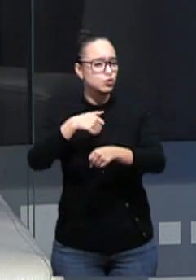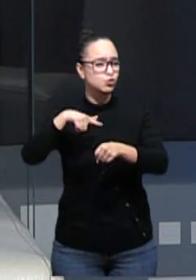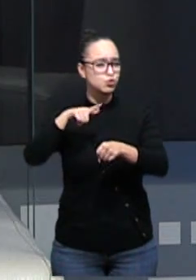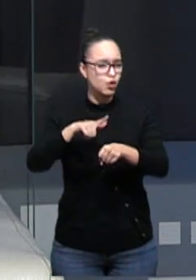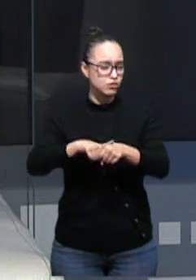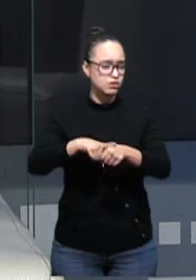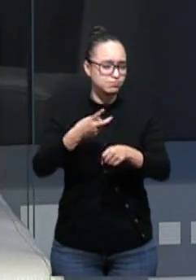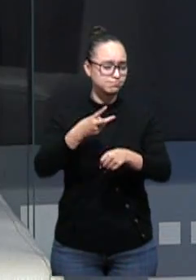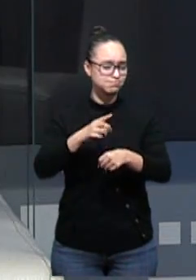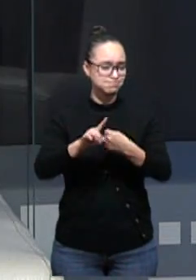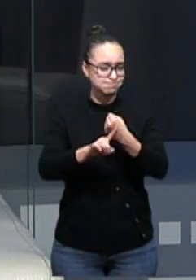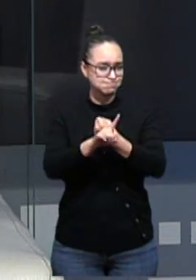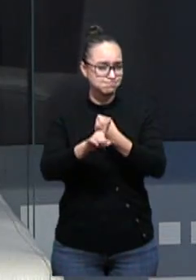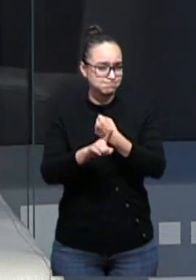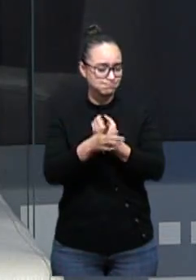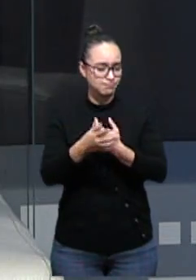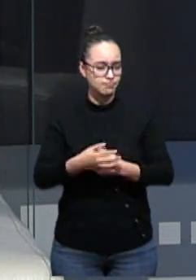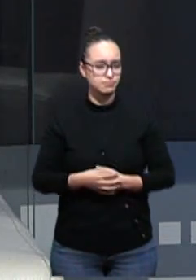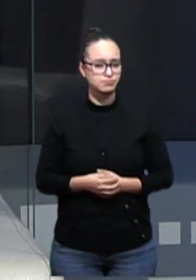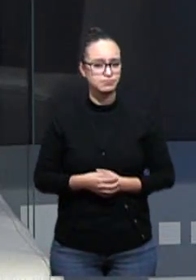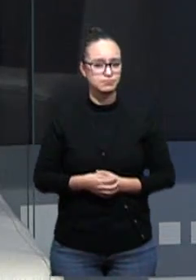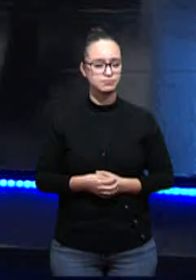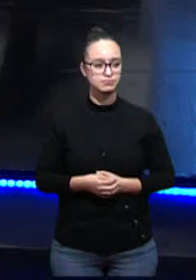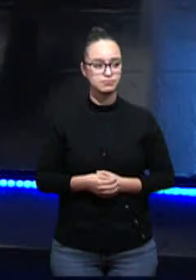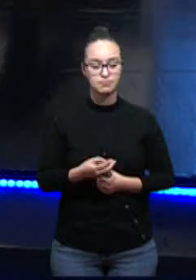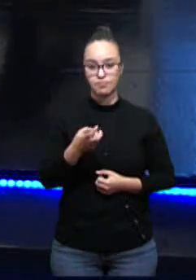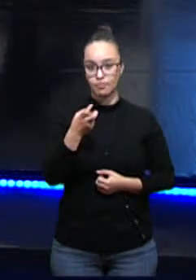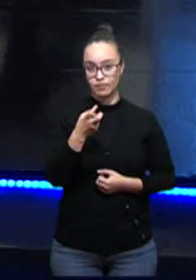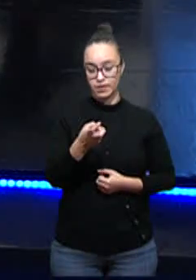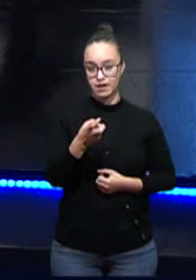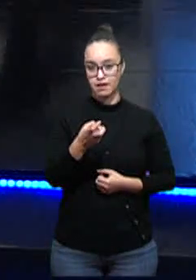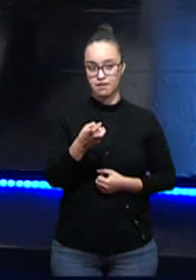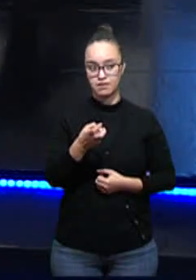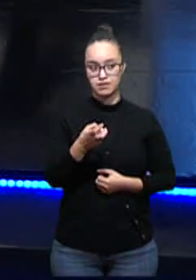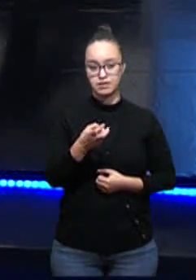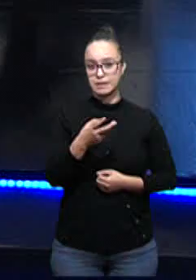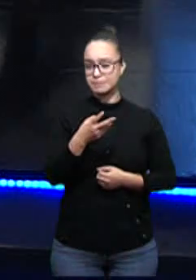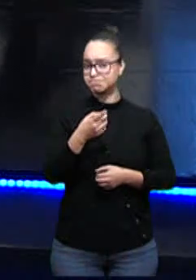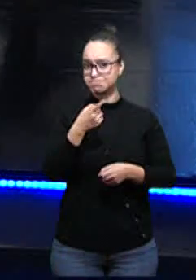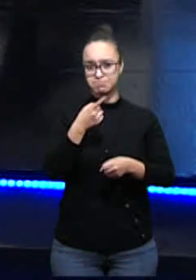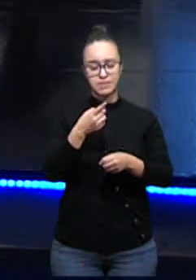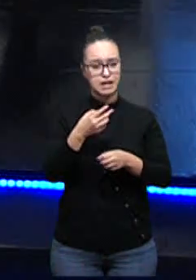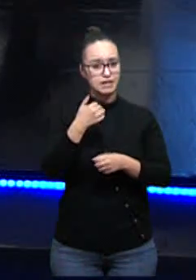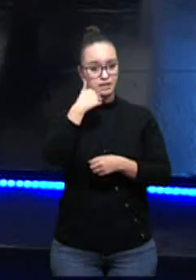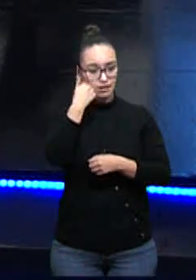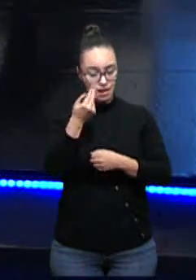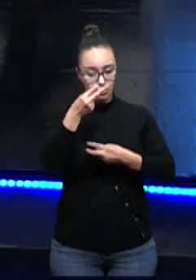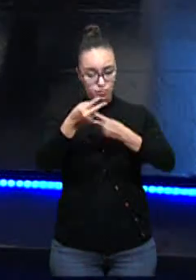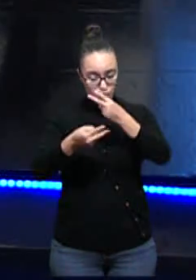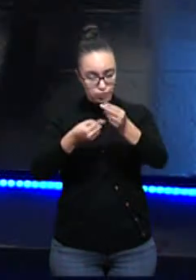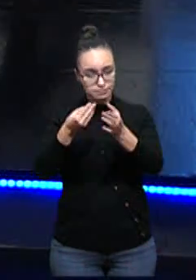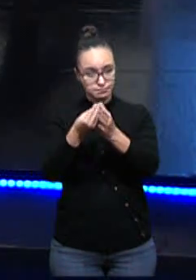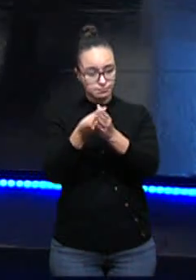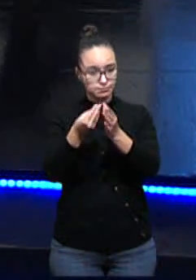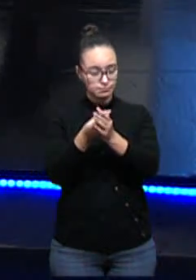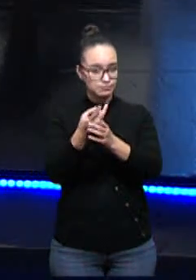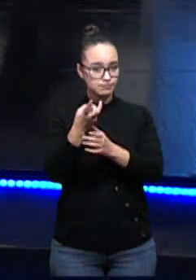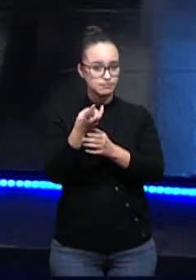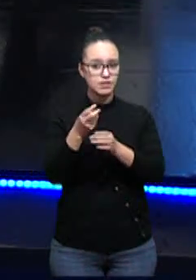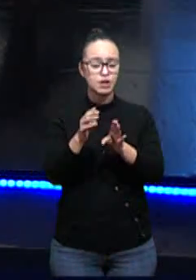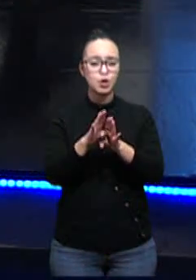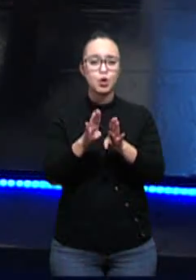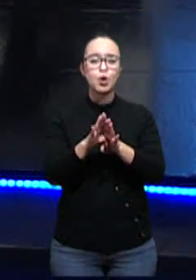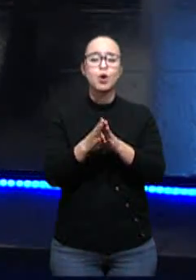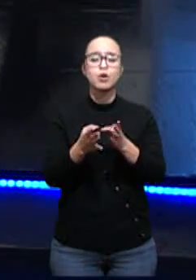y problemas en ese sentido. Por eso hoy son los primeros que quieren regresar. Aparte de que se perdieron muchos hábitos,